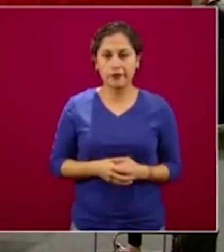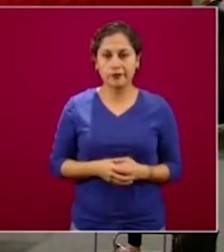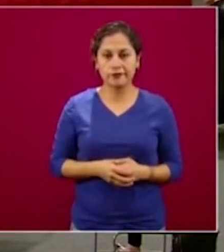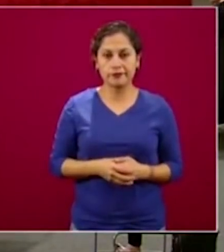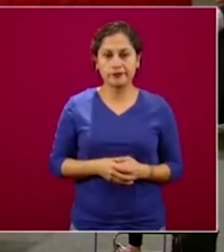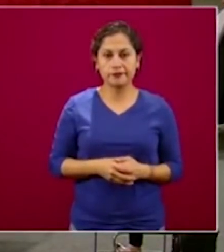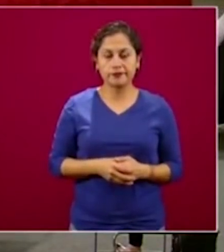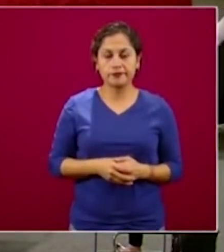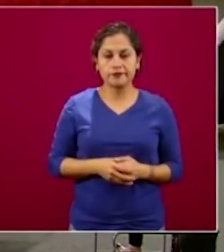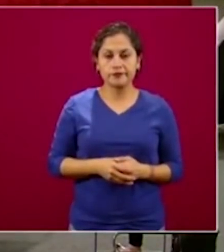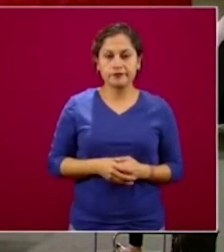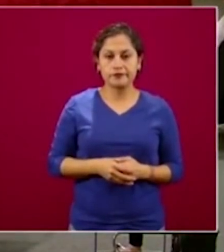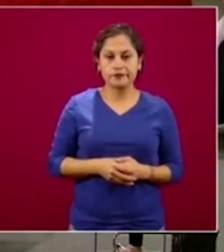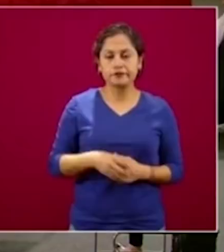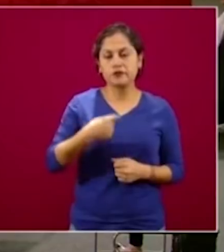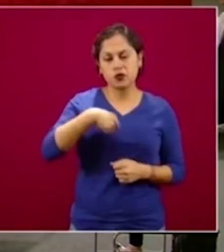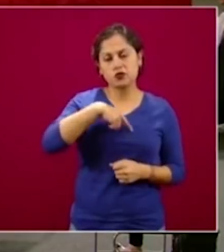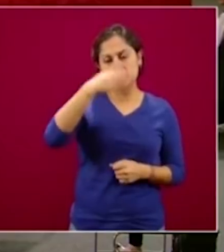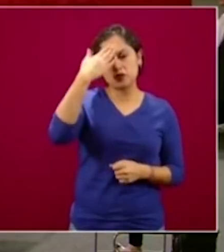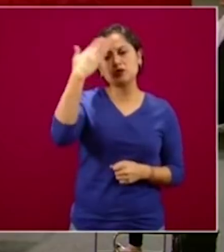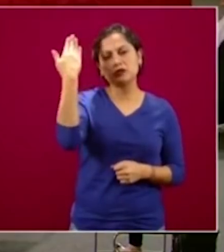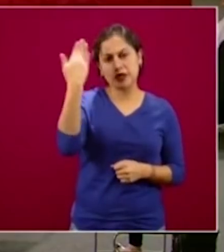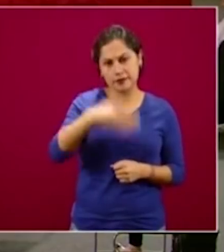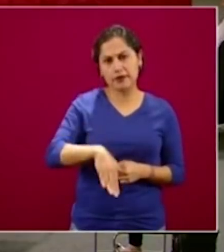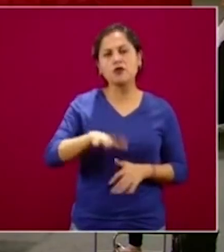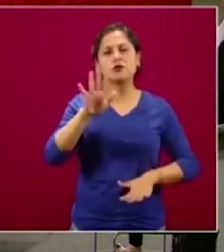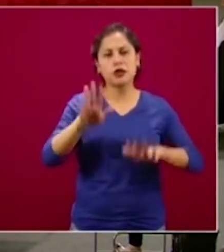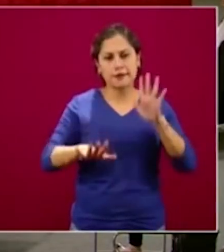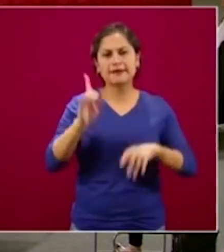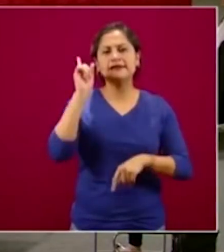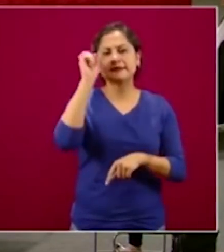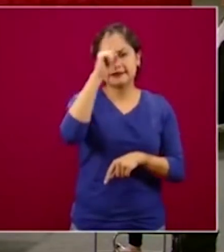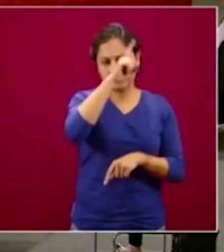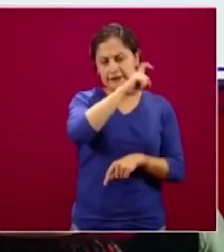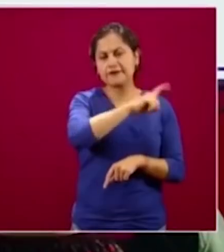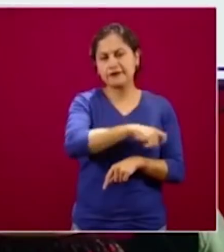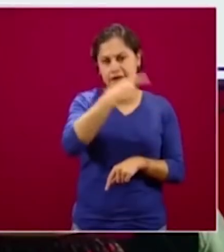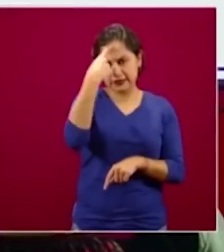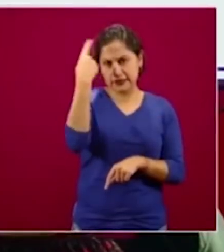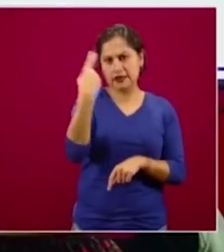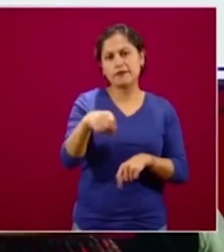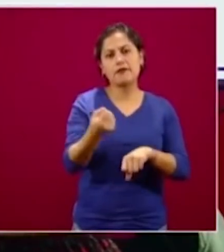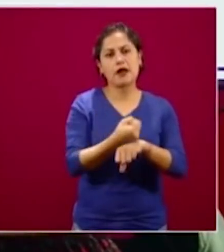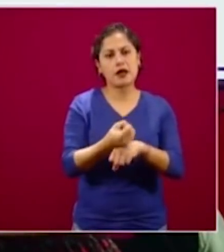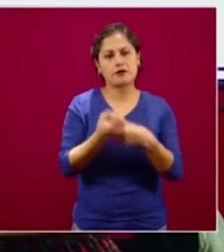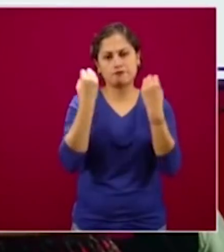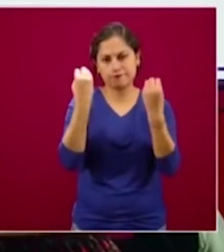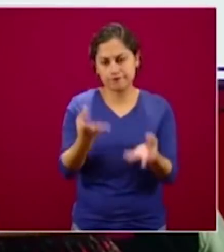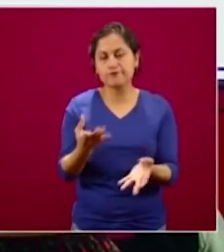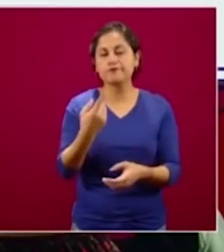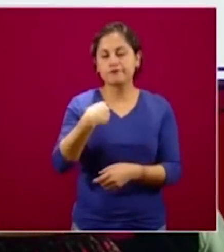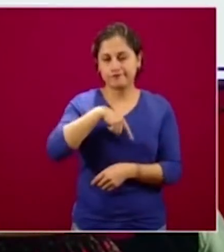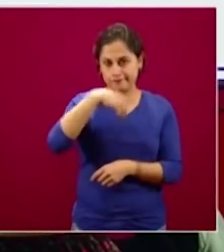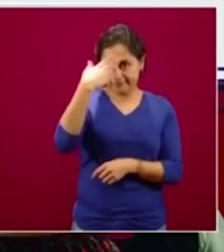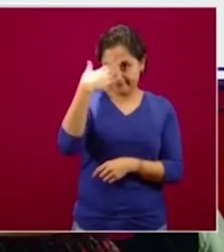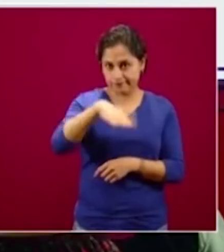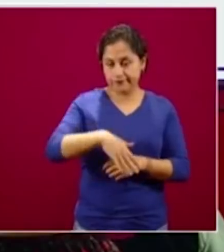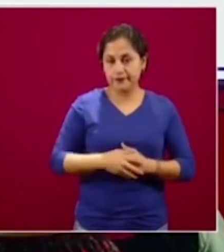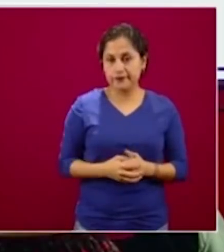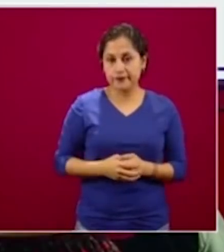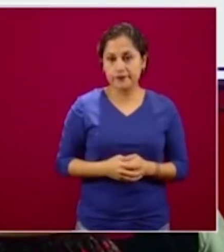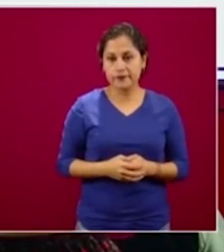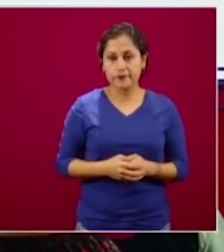Sabemos bien que existen diversos tipos de barreras, incluso barreras sociales, que impiden que se realice una donación.